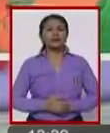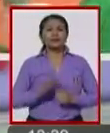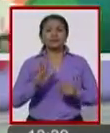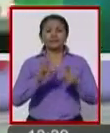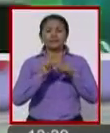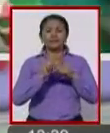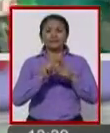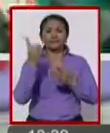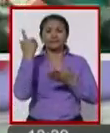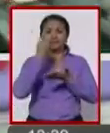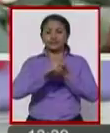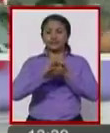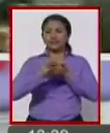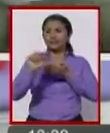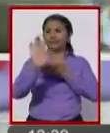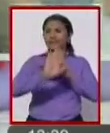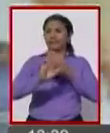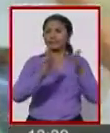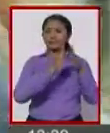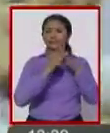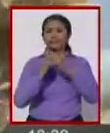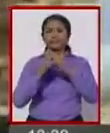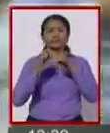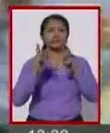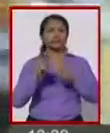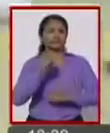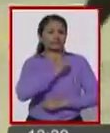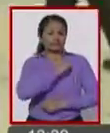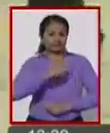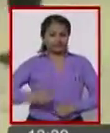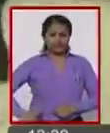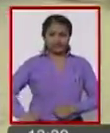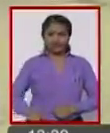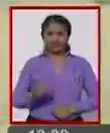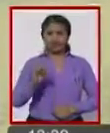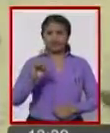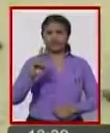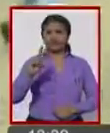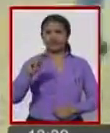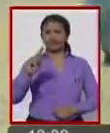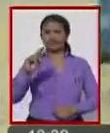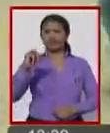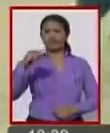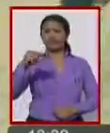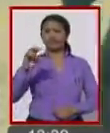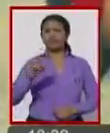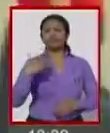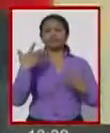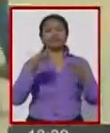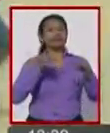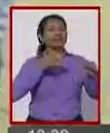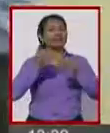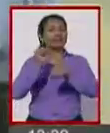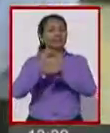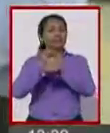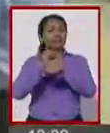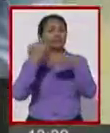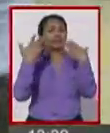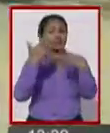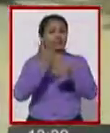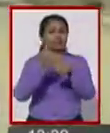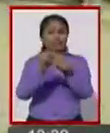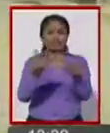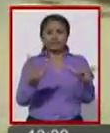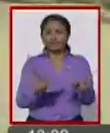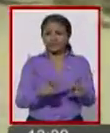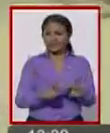son las palabras del secretario de Seguridad Ciudadana de la Gobernación, Enrique Bruno, quien indica sobre los trabajos que se están realizando justamente en